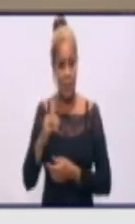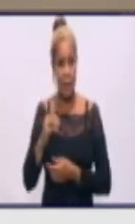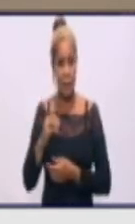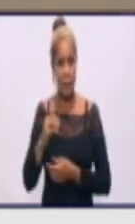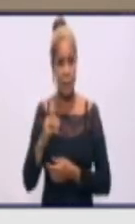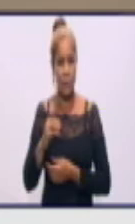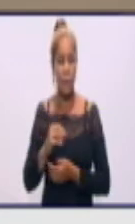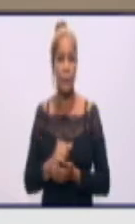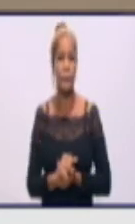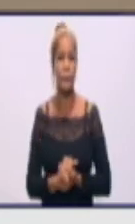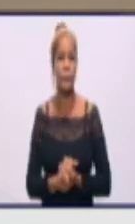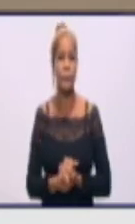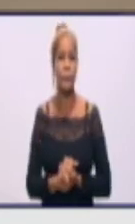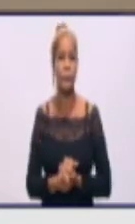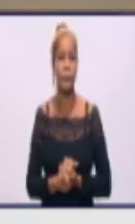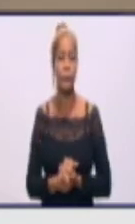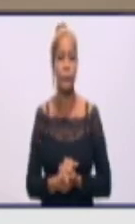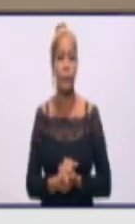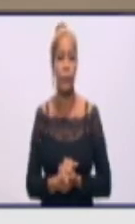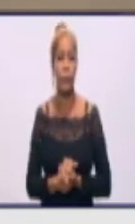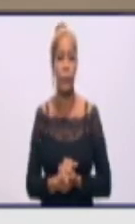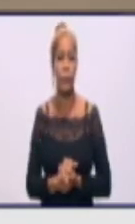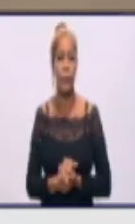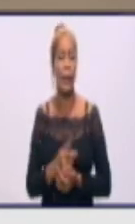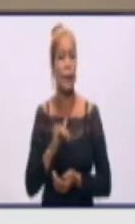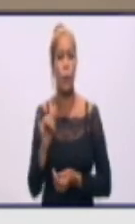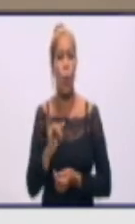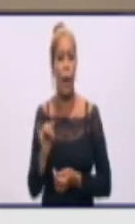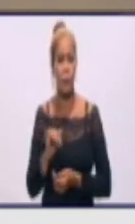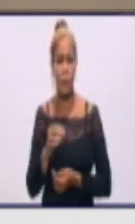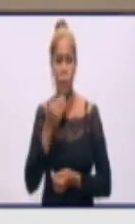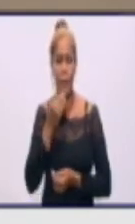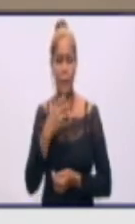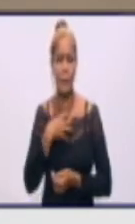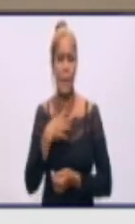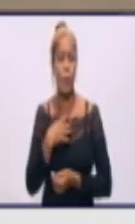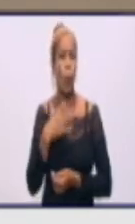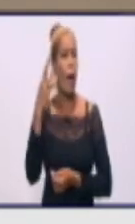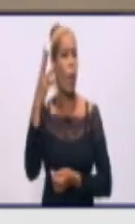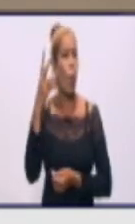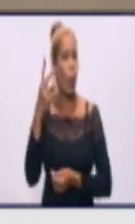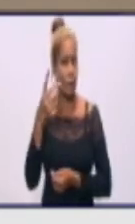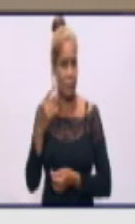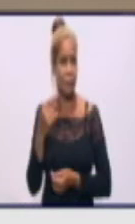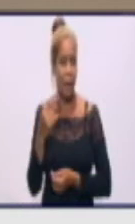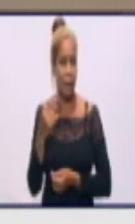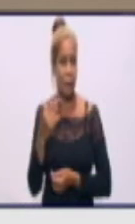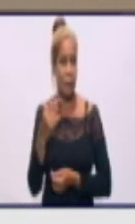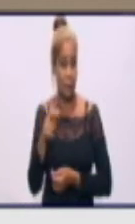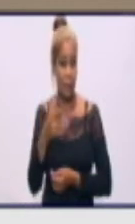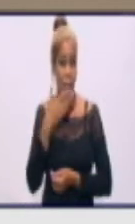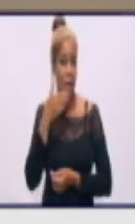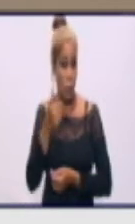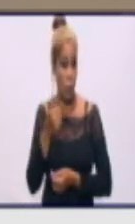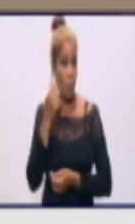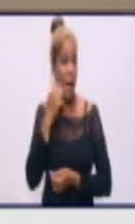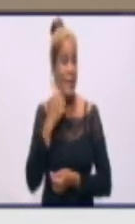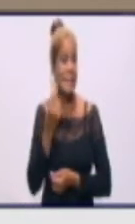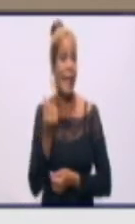sea, se puede acceder desde una cuenta de navegación nacional, que sabemos que es bastante económico, y desde